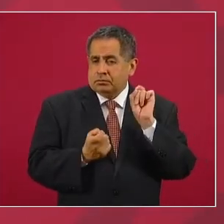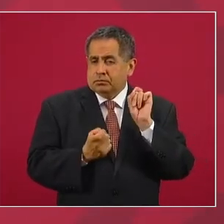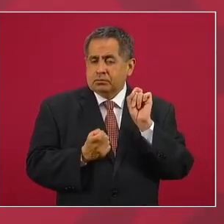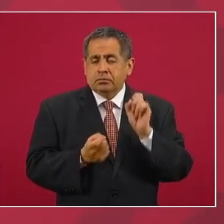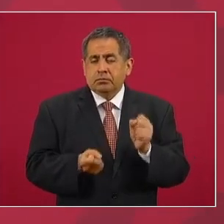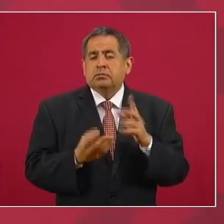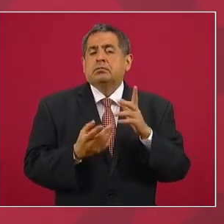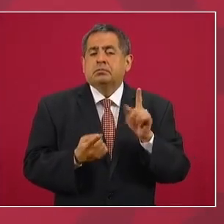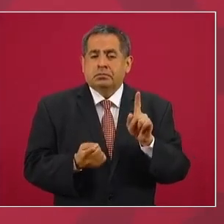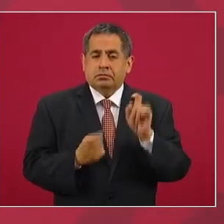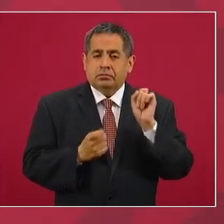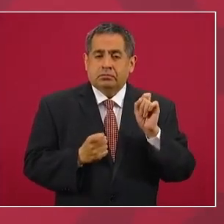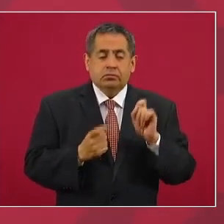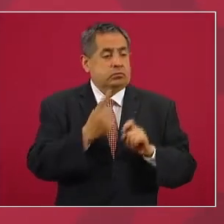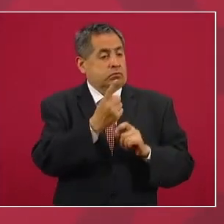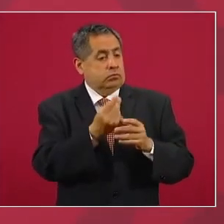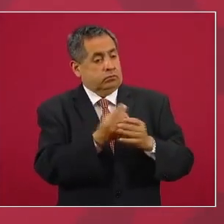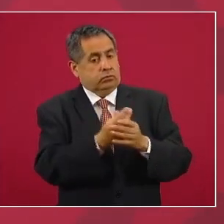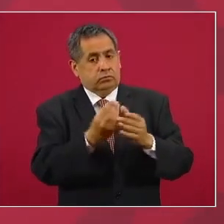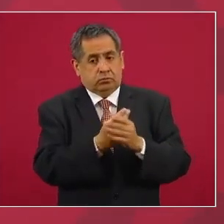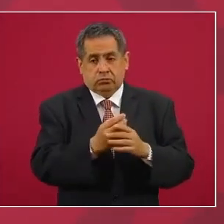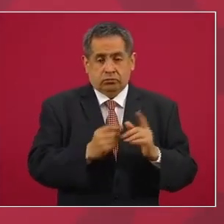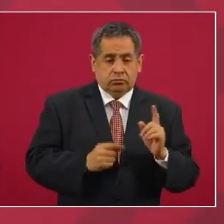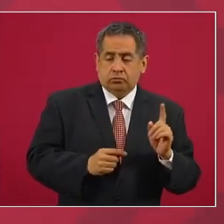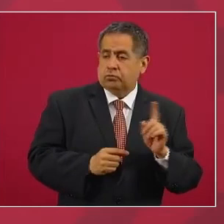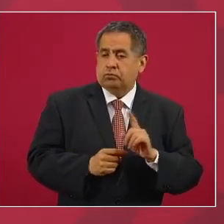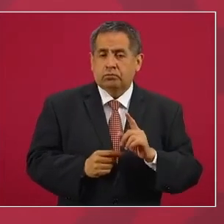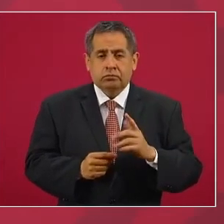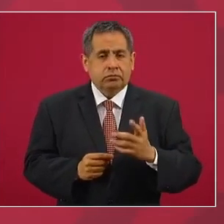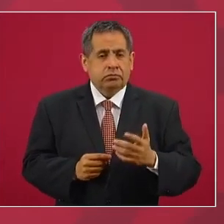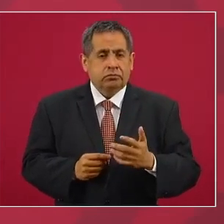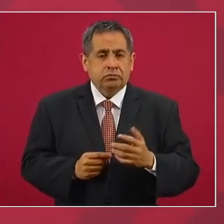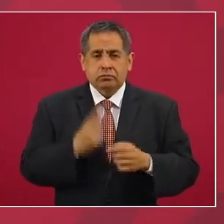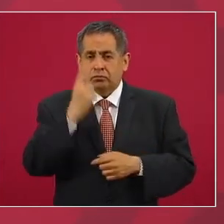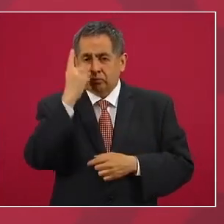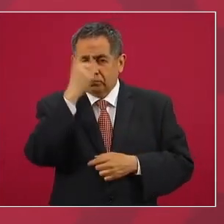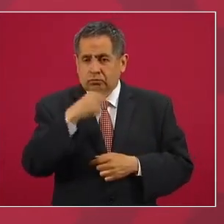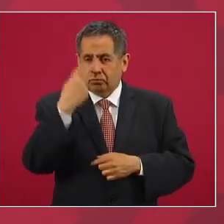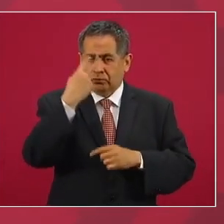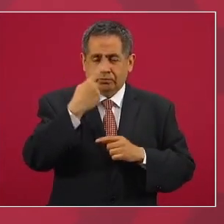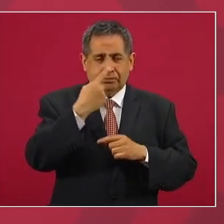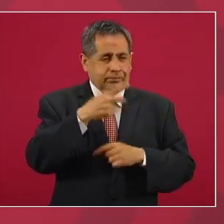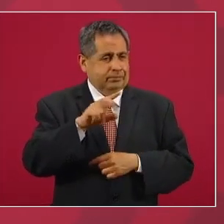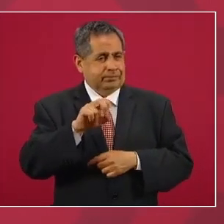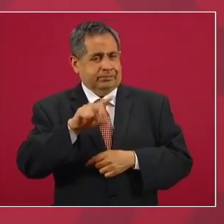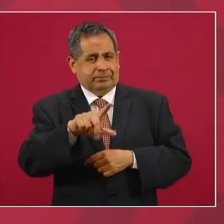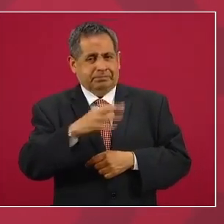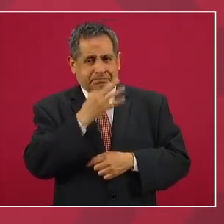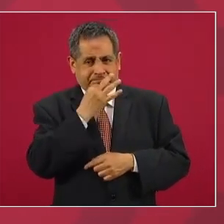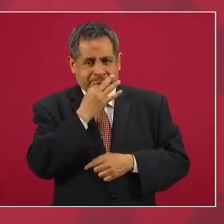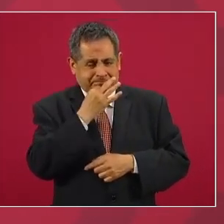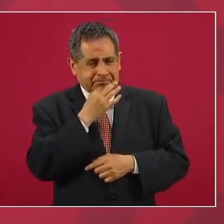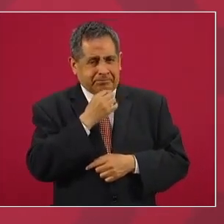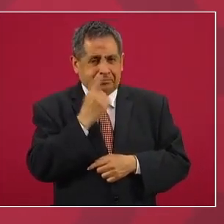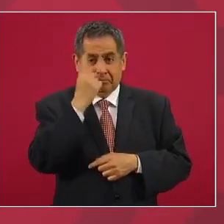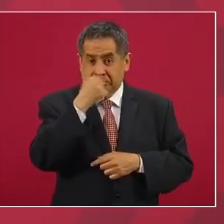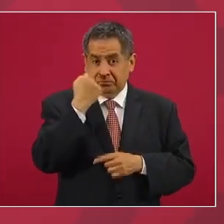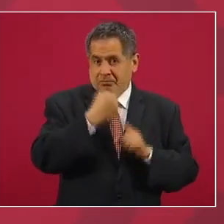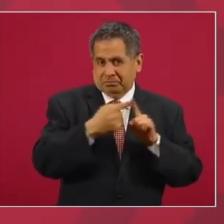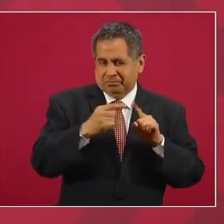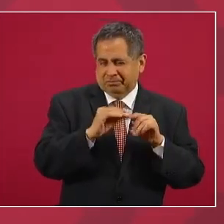cobraba por un curso de 1 hora 37 minutos